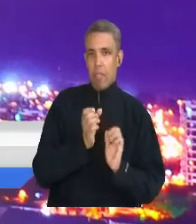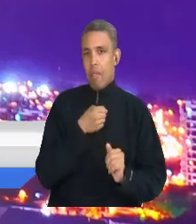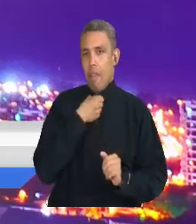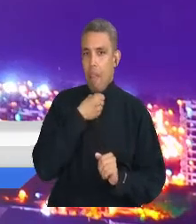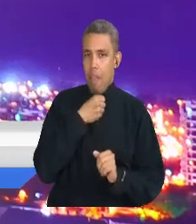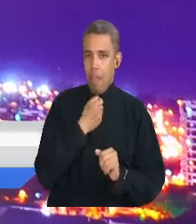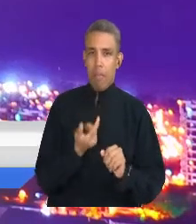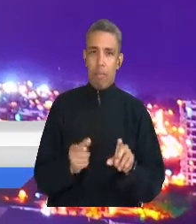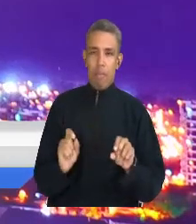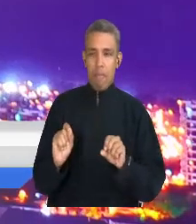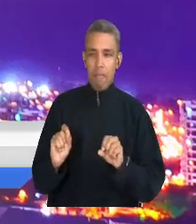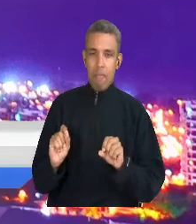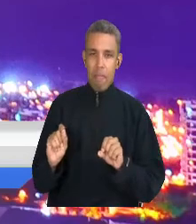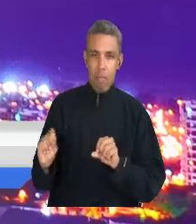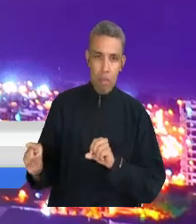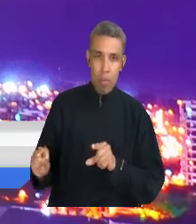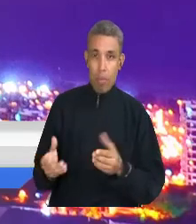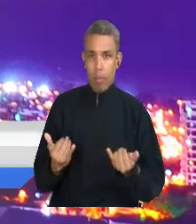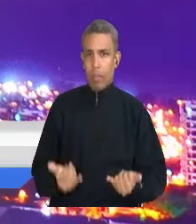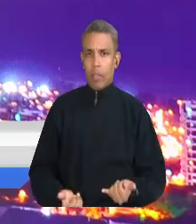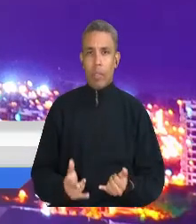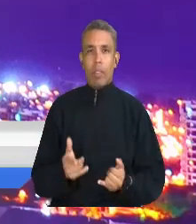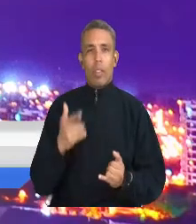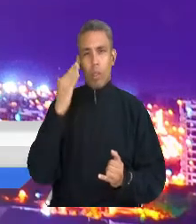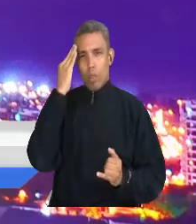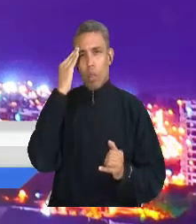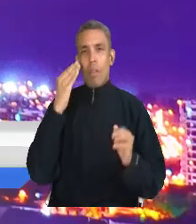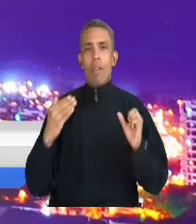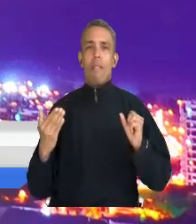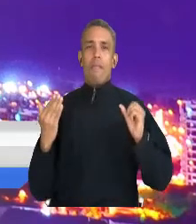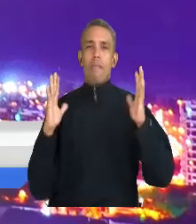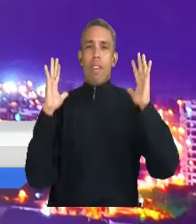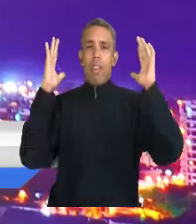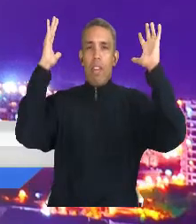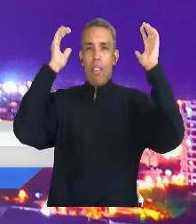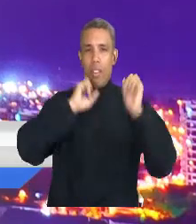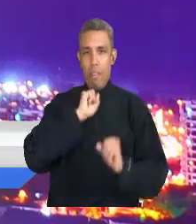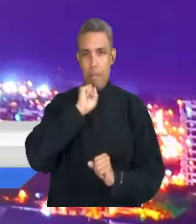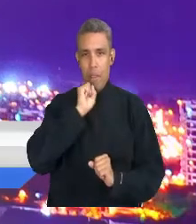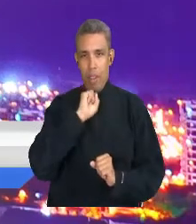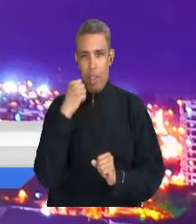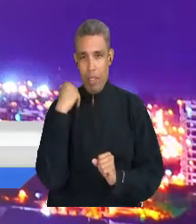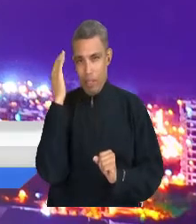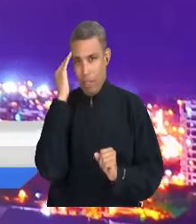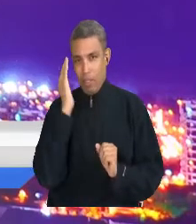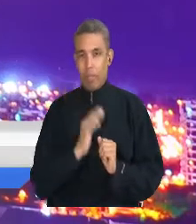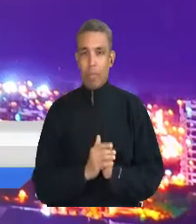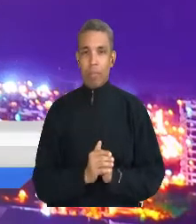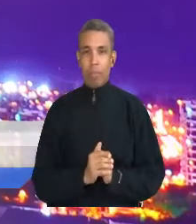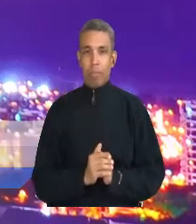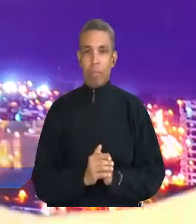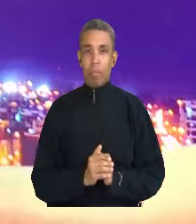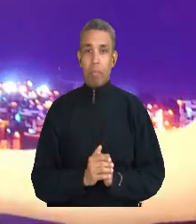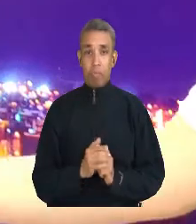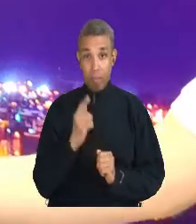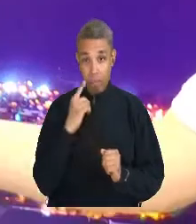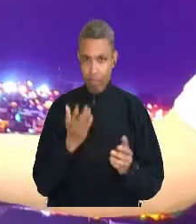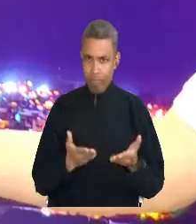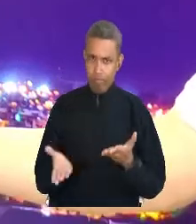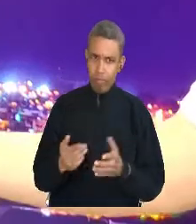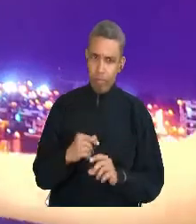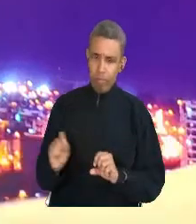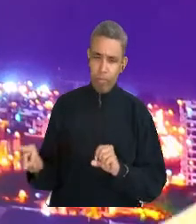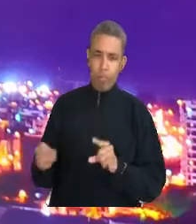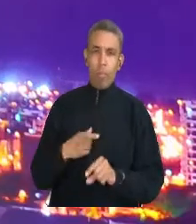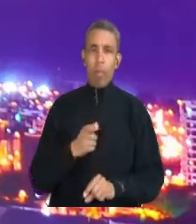interesantes, folclóricas, tiene que ver con el Festival de Bandas y por eso nos acompaña esta noche José Ruénes Acosta. Se llama Festival de Bandas, José,